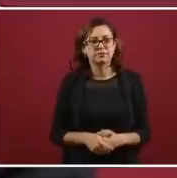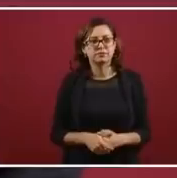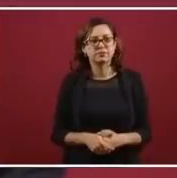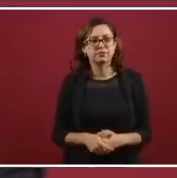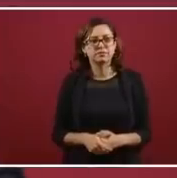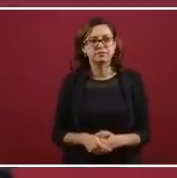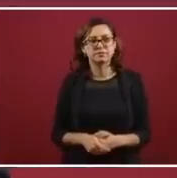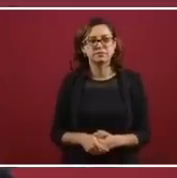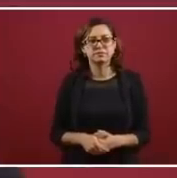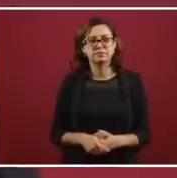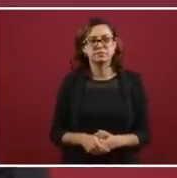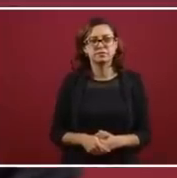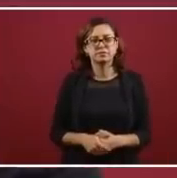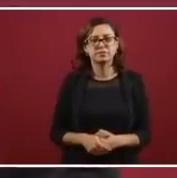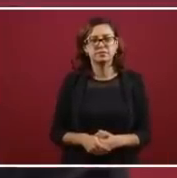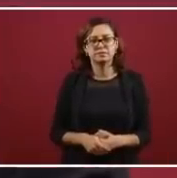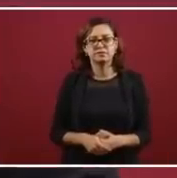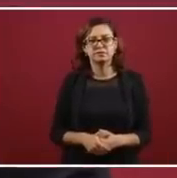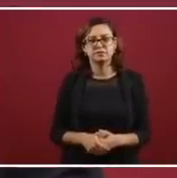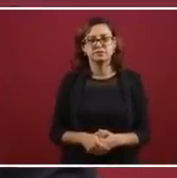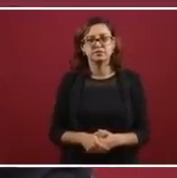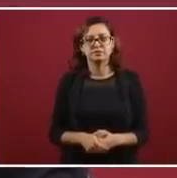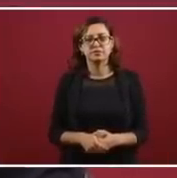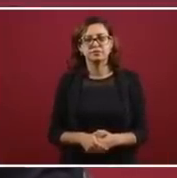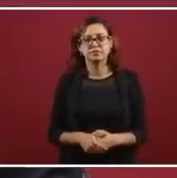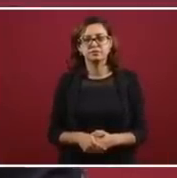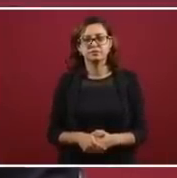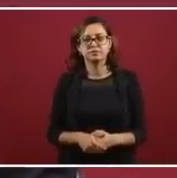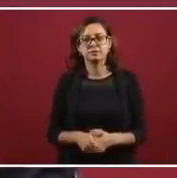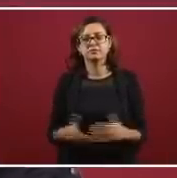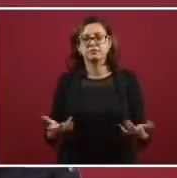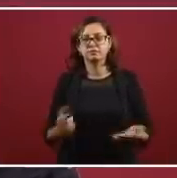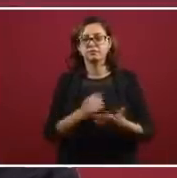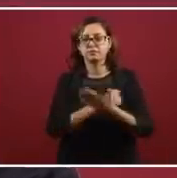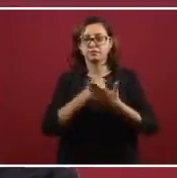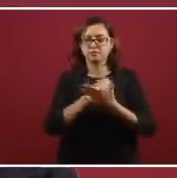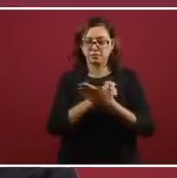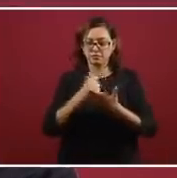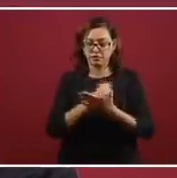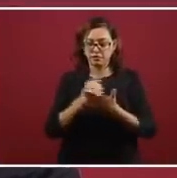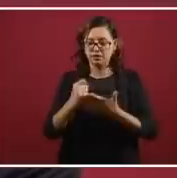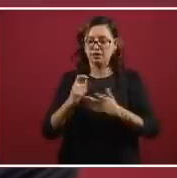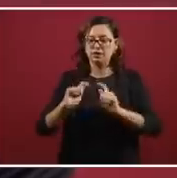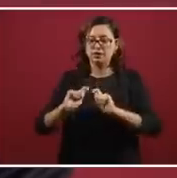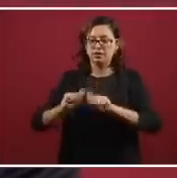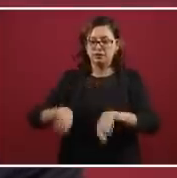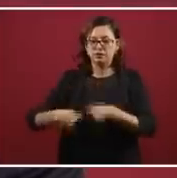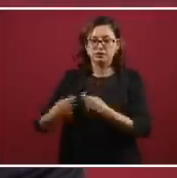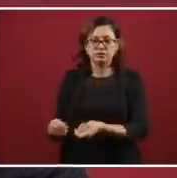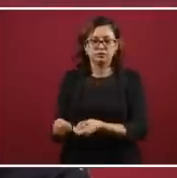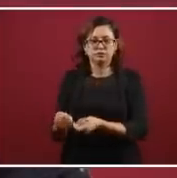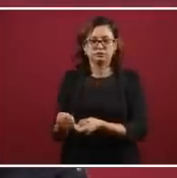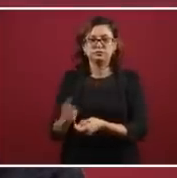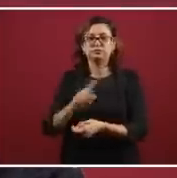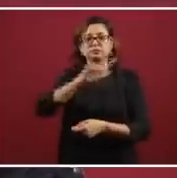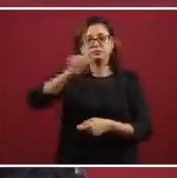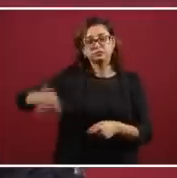Entonces, se les entrega este crédito y empiezan a abonar